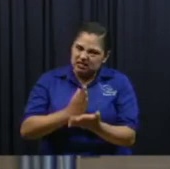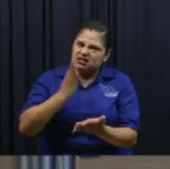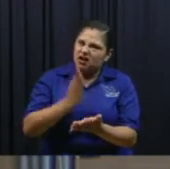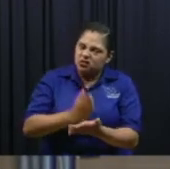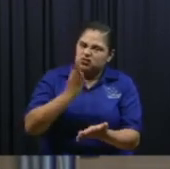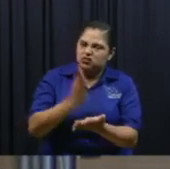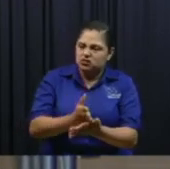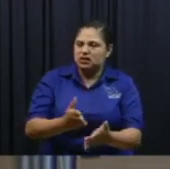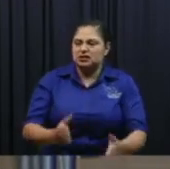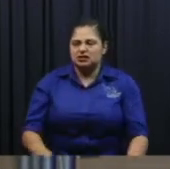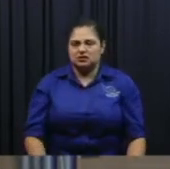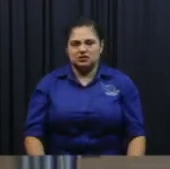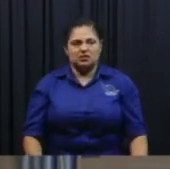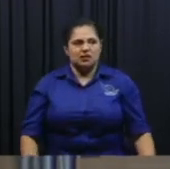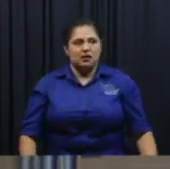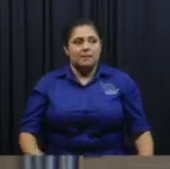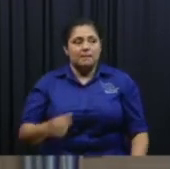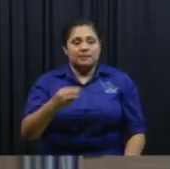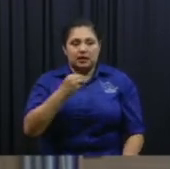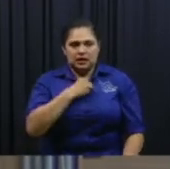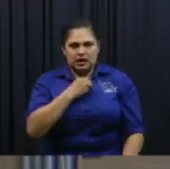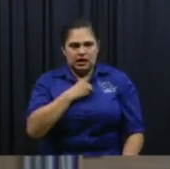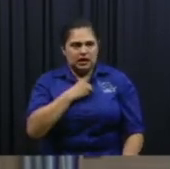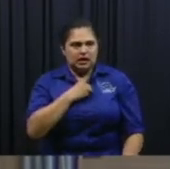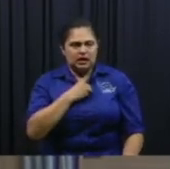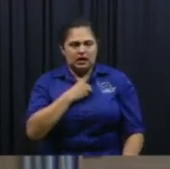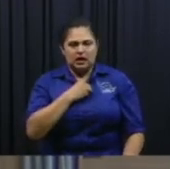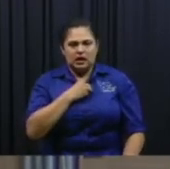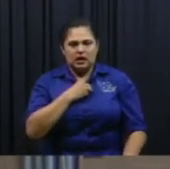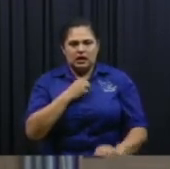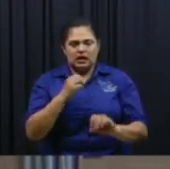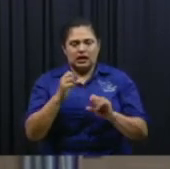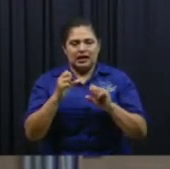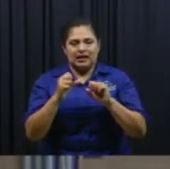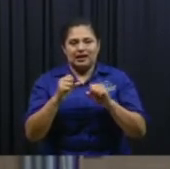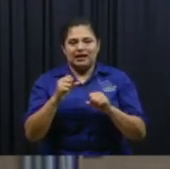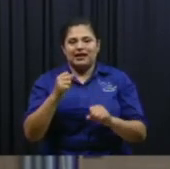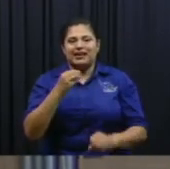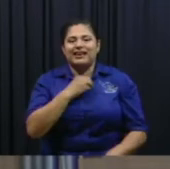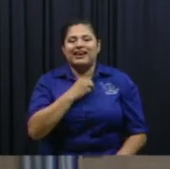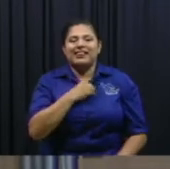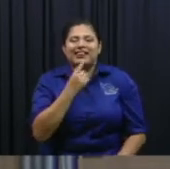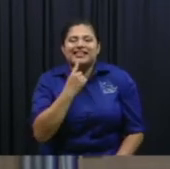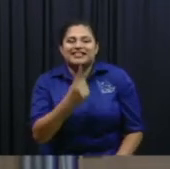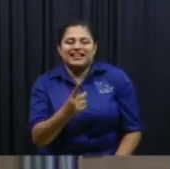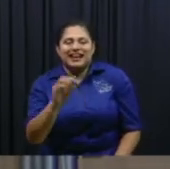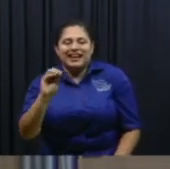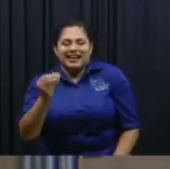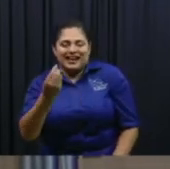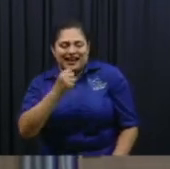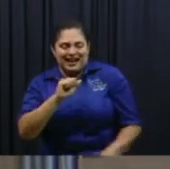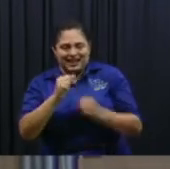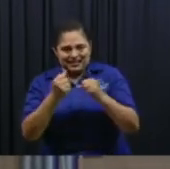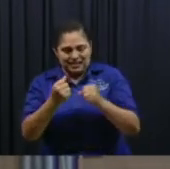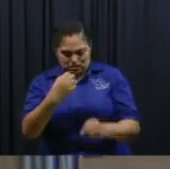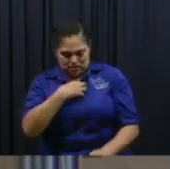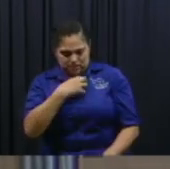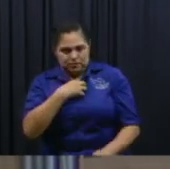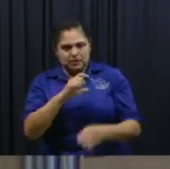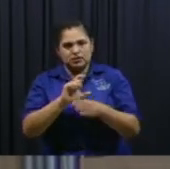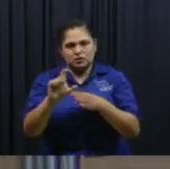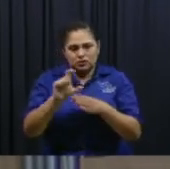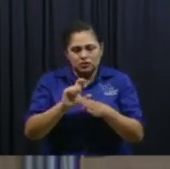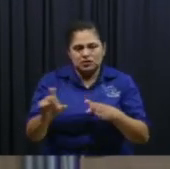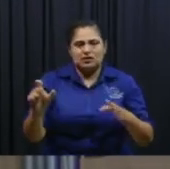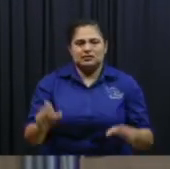Ah quieren que no quieren que uno haga lo que uno quiera hacer con lo que es de uno y sabe que lo peor que a veces los